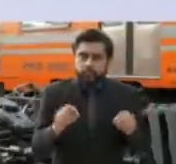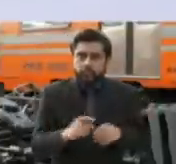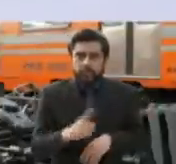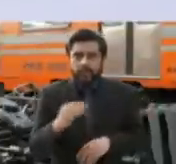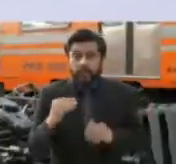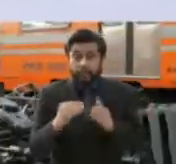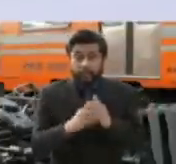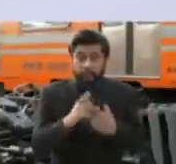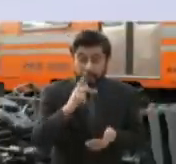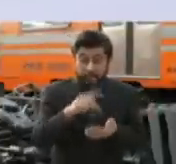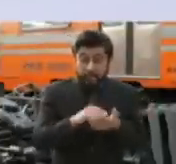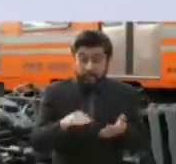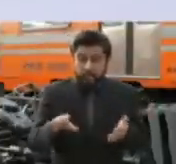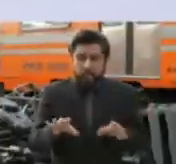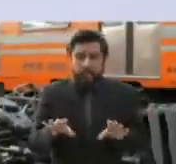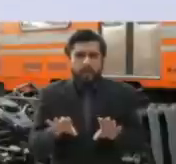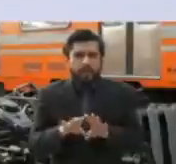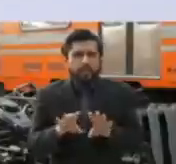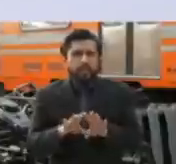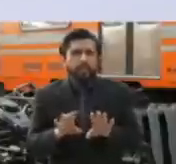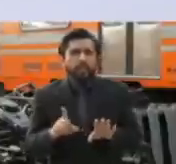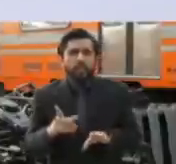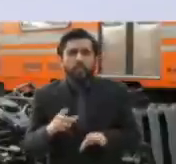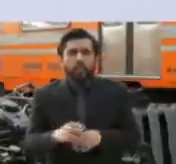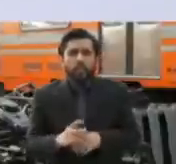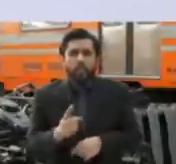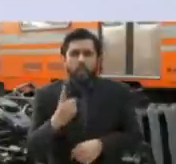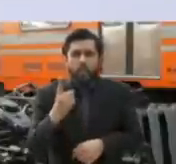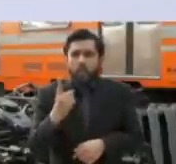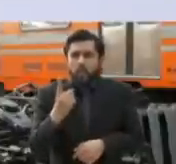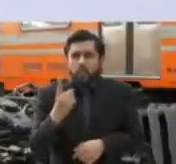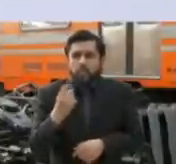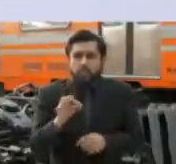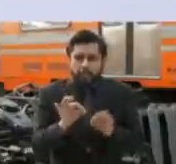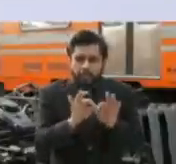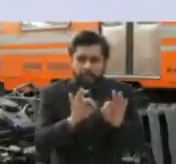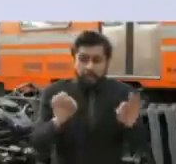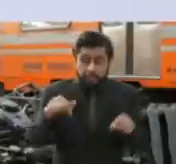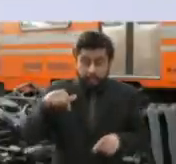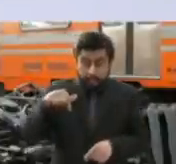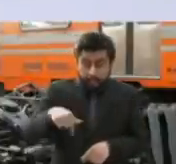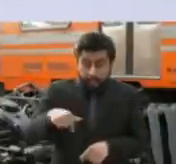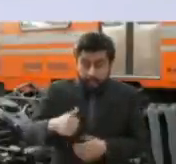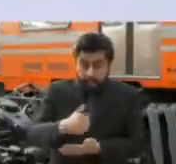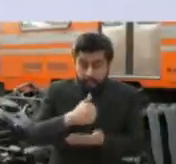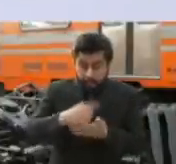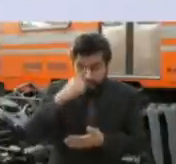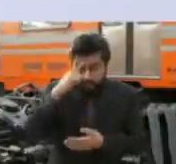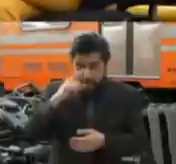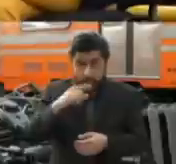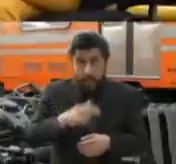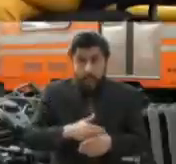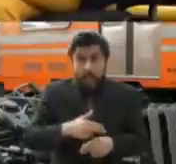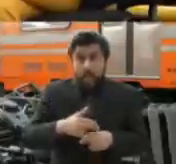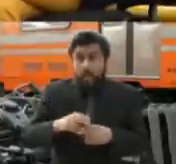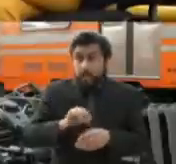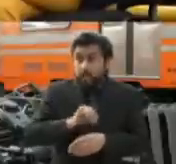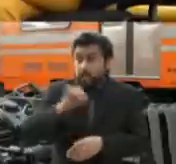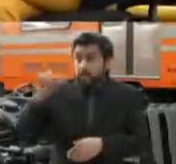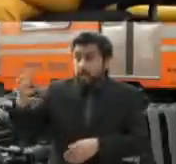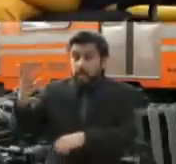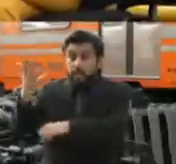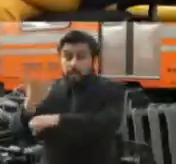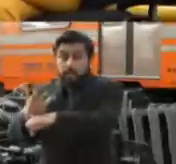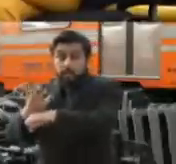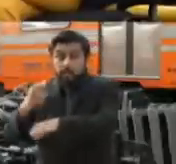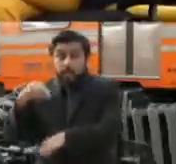casi como si colocáramos un cable de aquí a McAllen, como explicó Florencia. Y además de